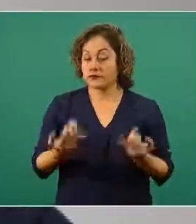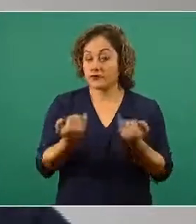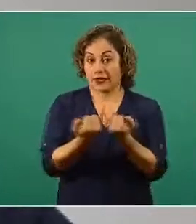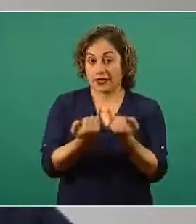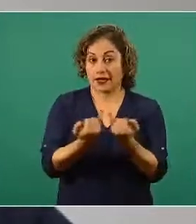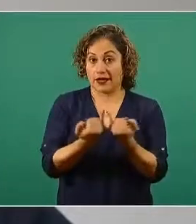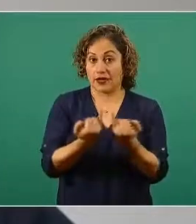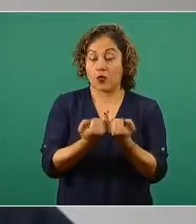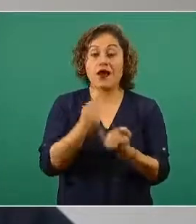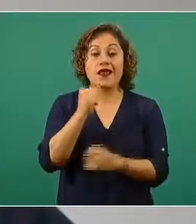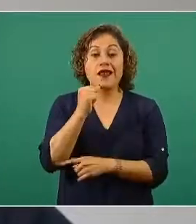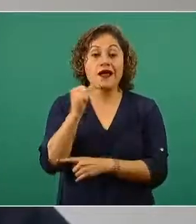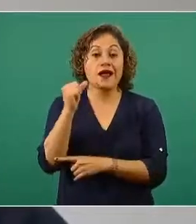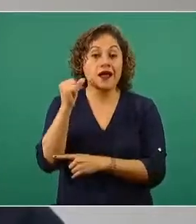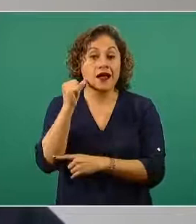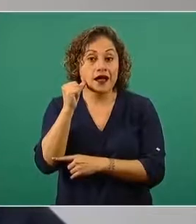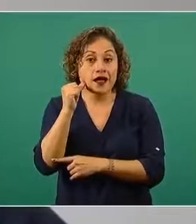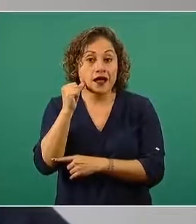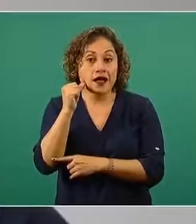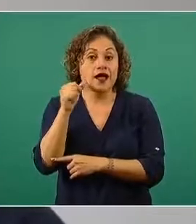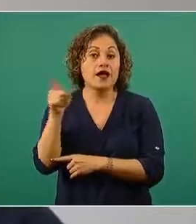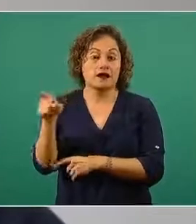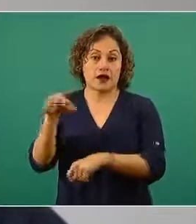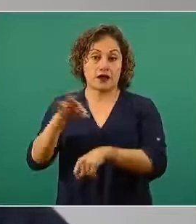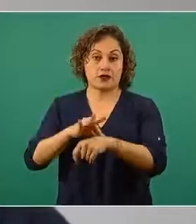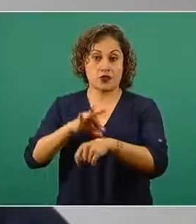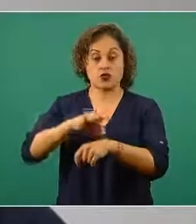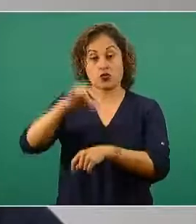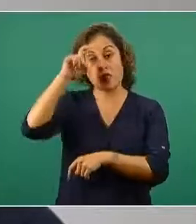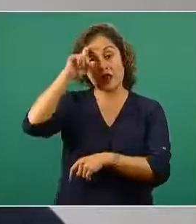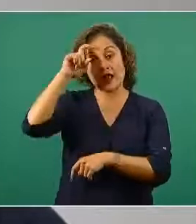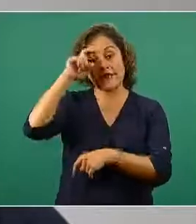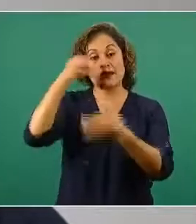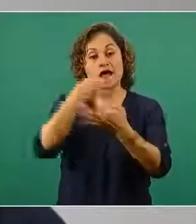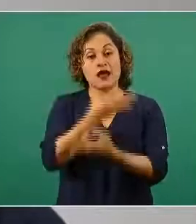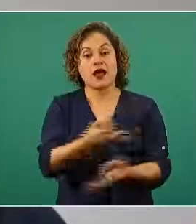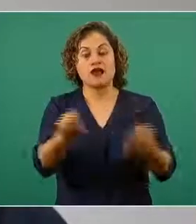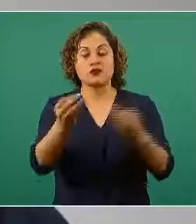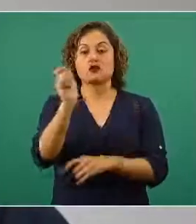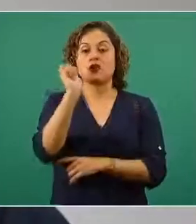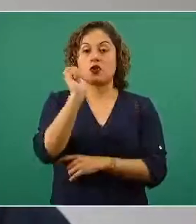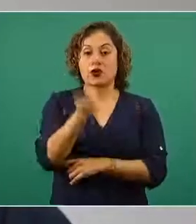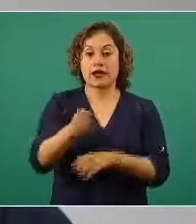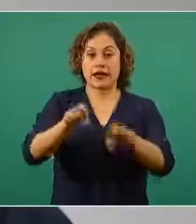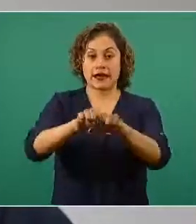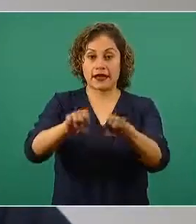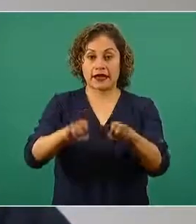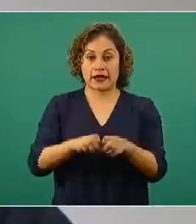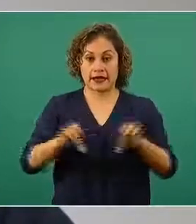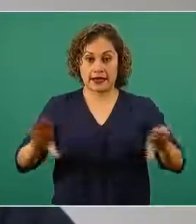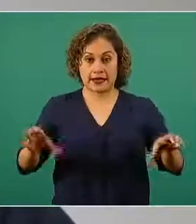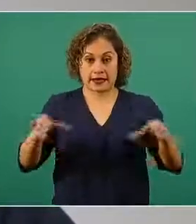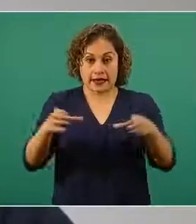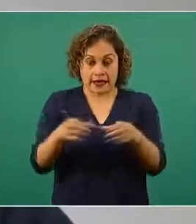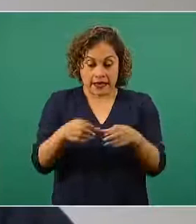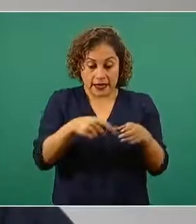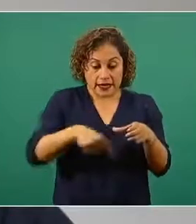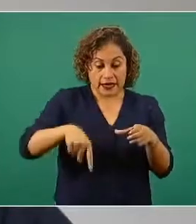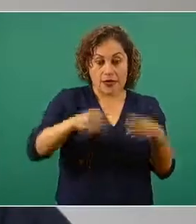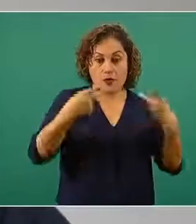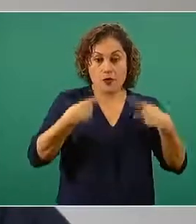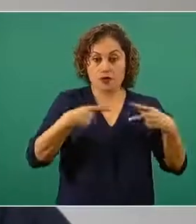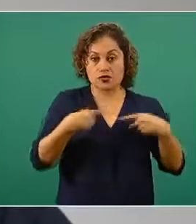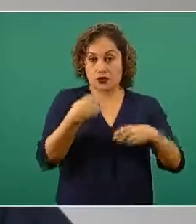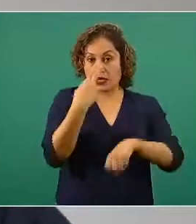anunció el día de ayer el doctor Hugo López-Gatell. Los equipos técnicos se encuentran en este momento ya terminando